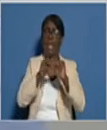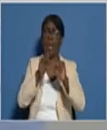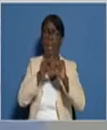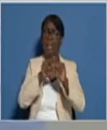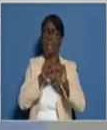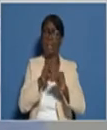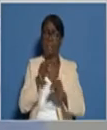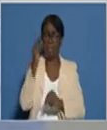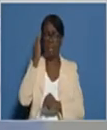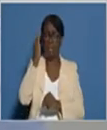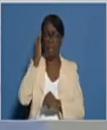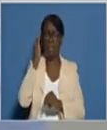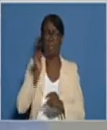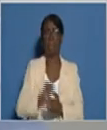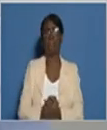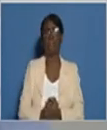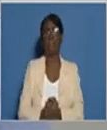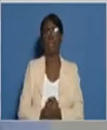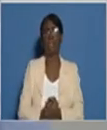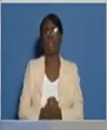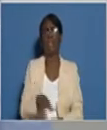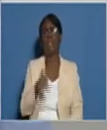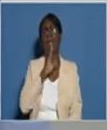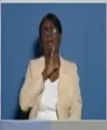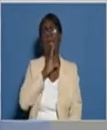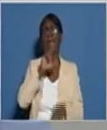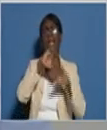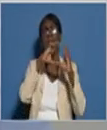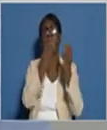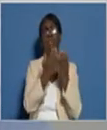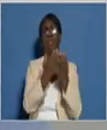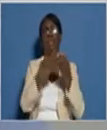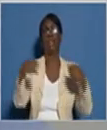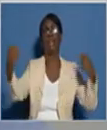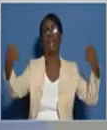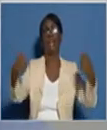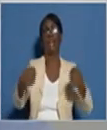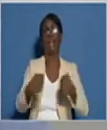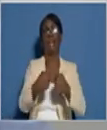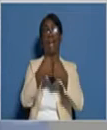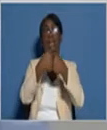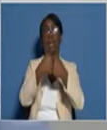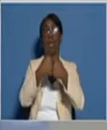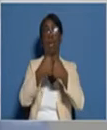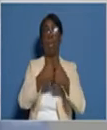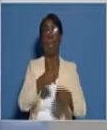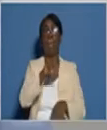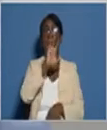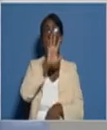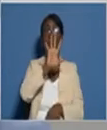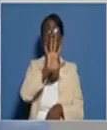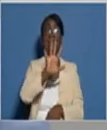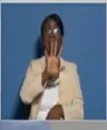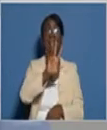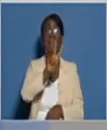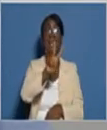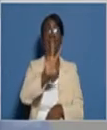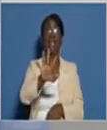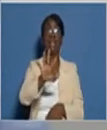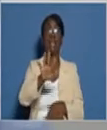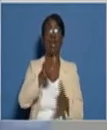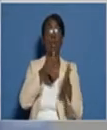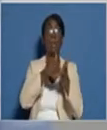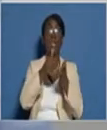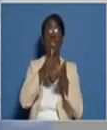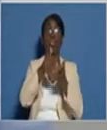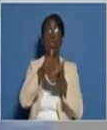afecta. Se habla de que el mundo será impactado con la pérdida de 25 millones de empleos.